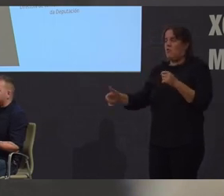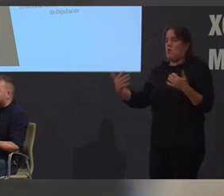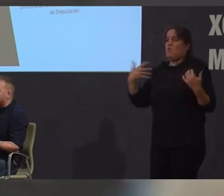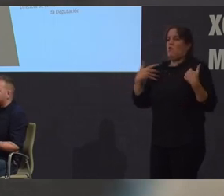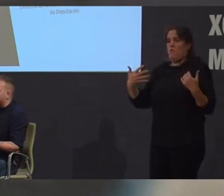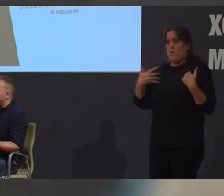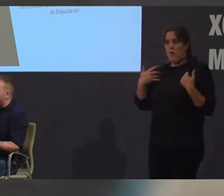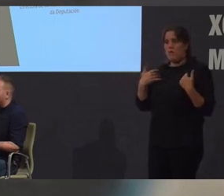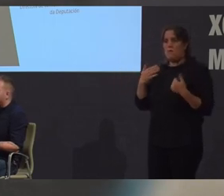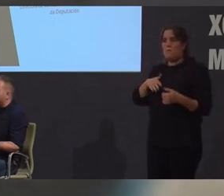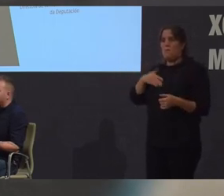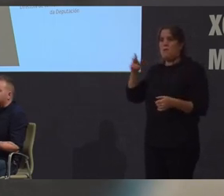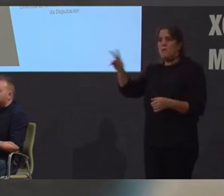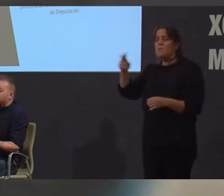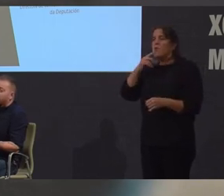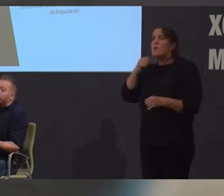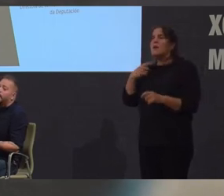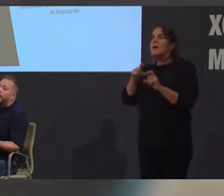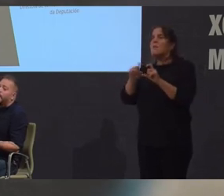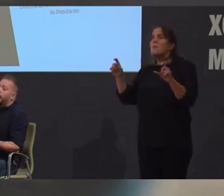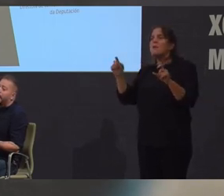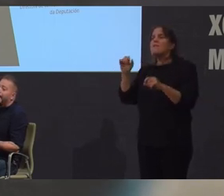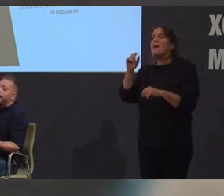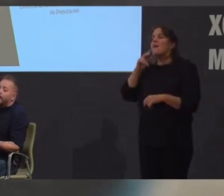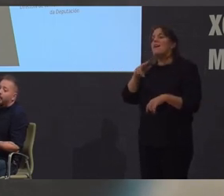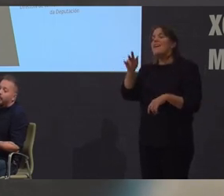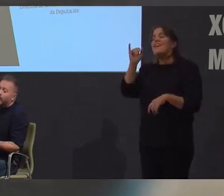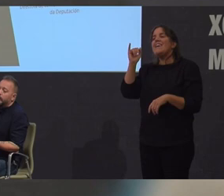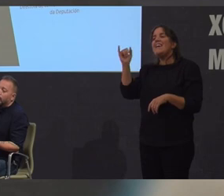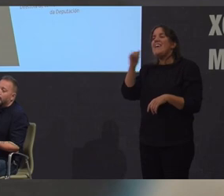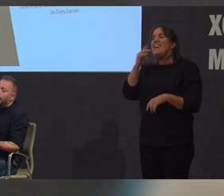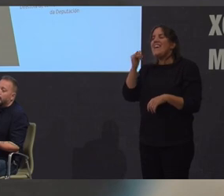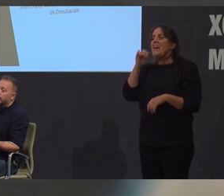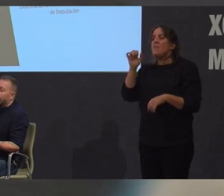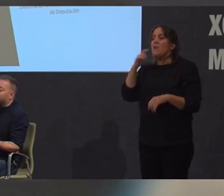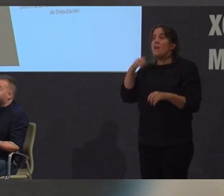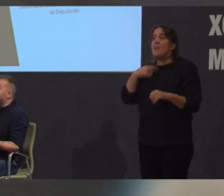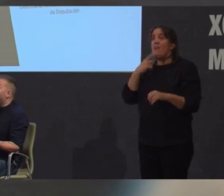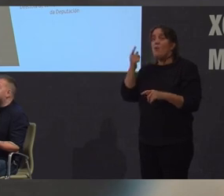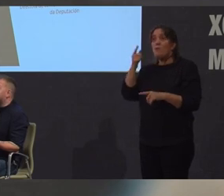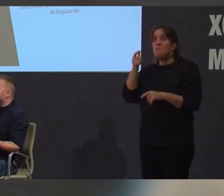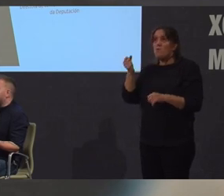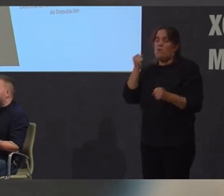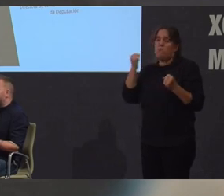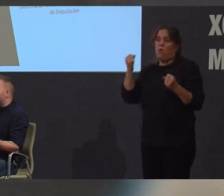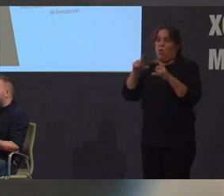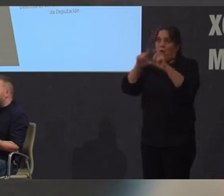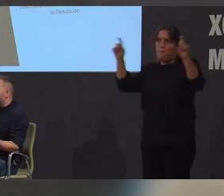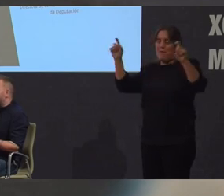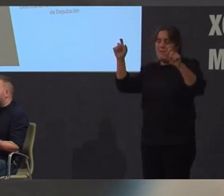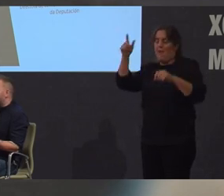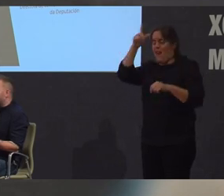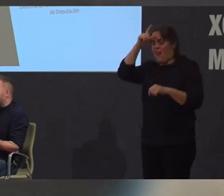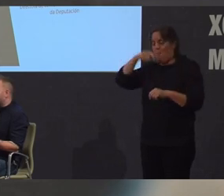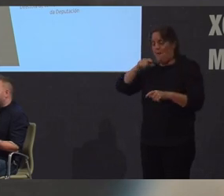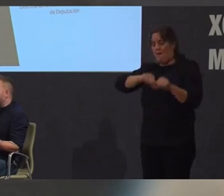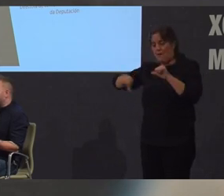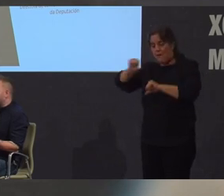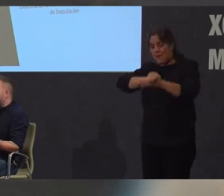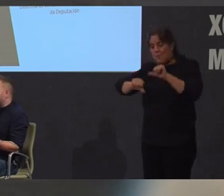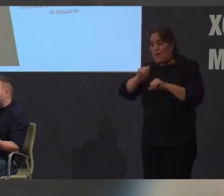el caso de la empresa de la IG Farben. La IG Farben era el gran emporio químico alemán que llegó a tener